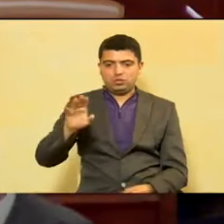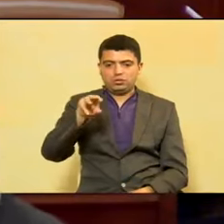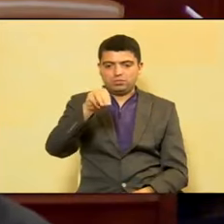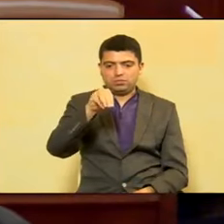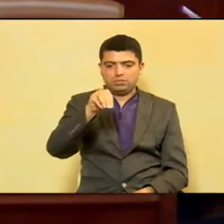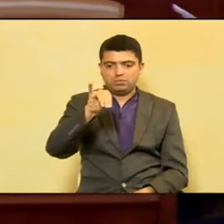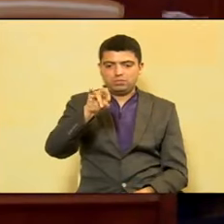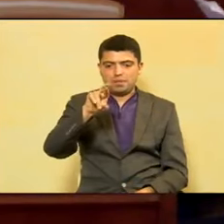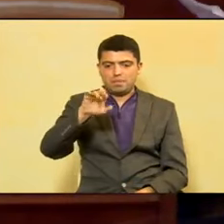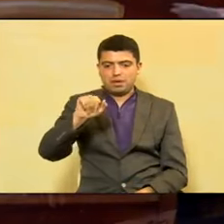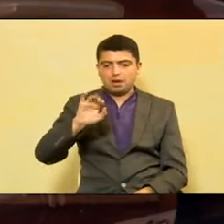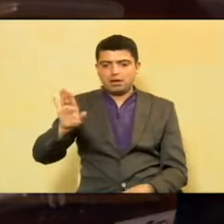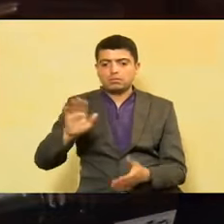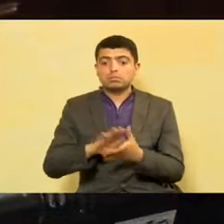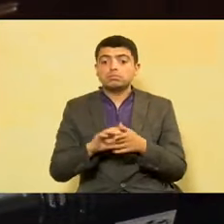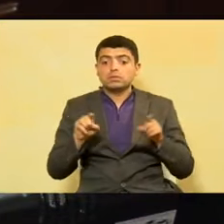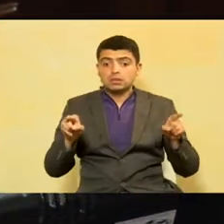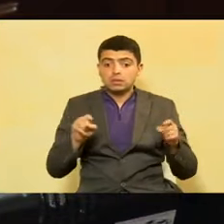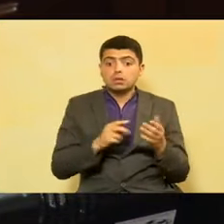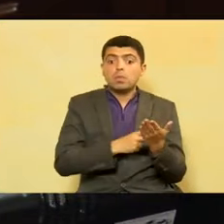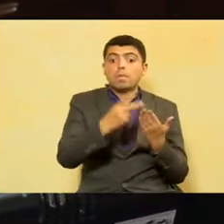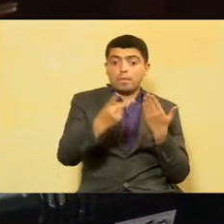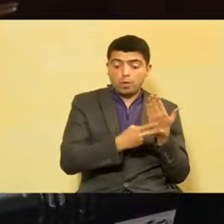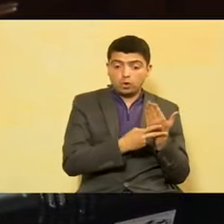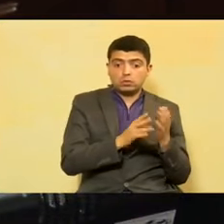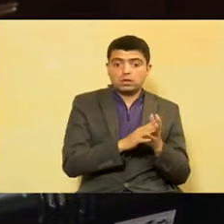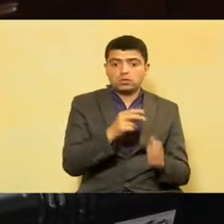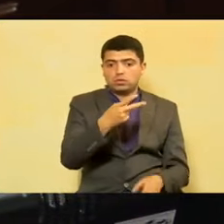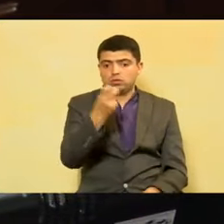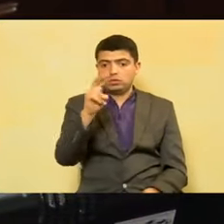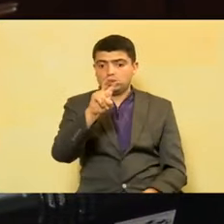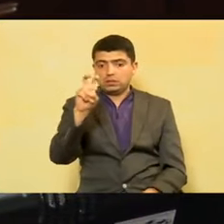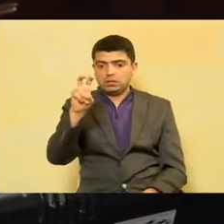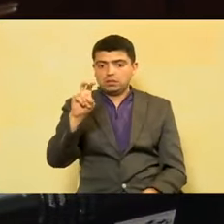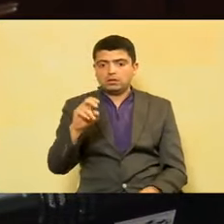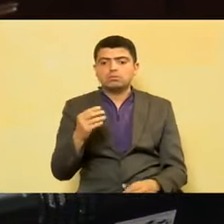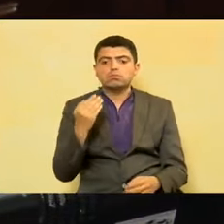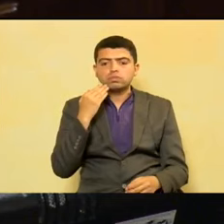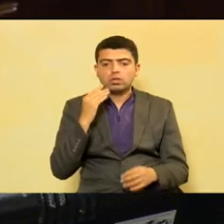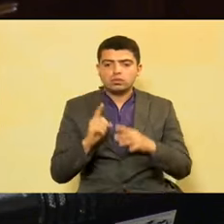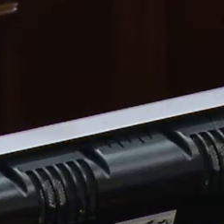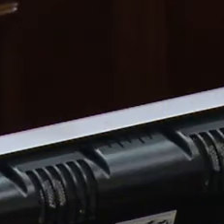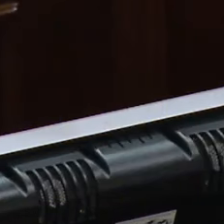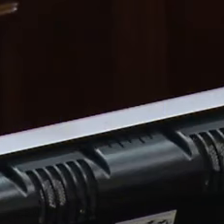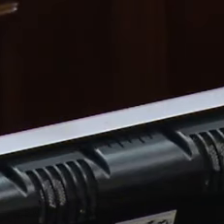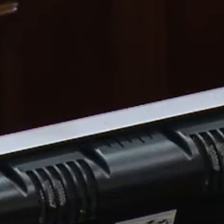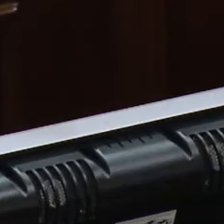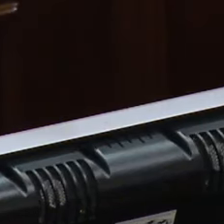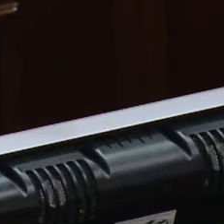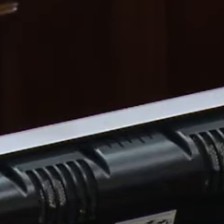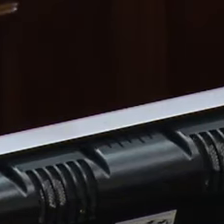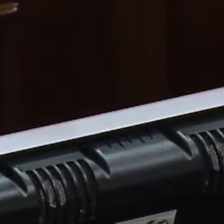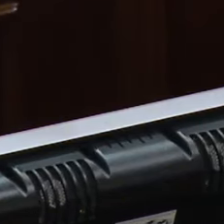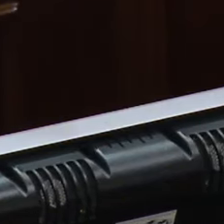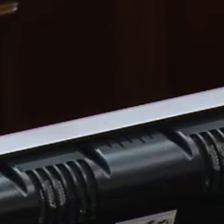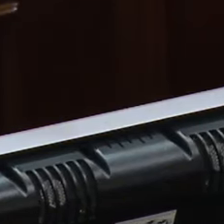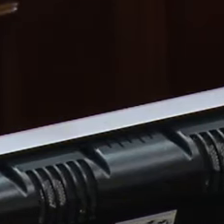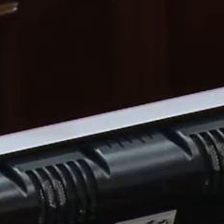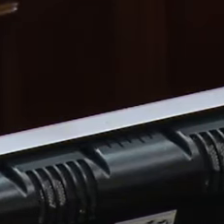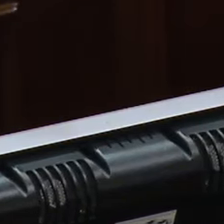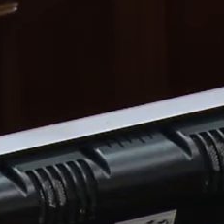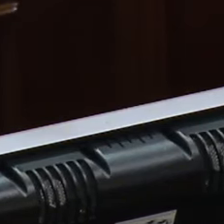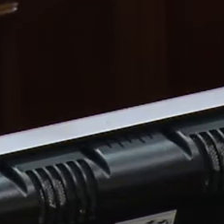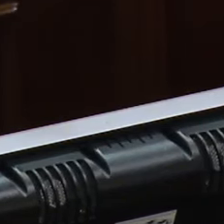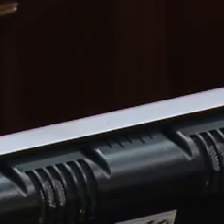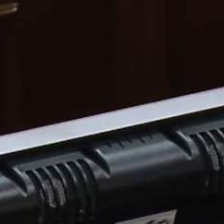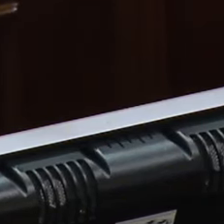197 del 2016 si a este proyecto no se le